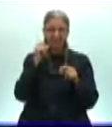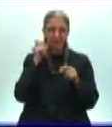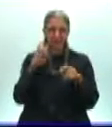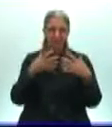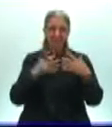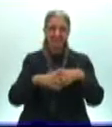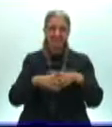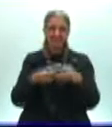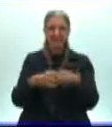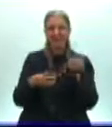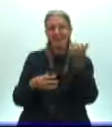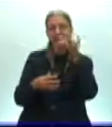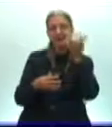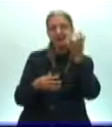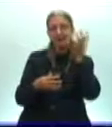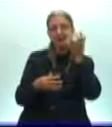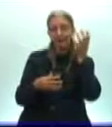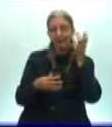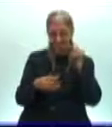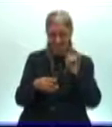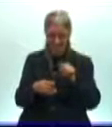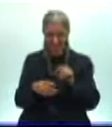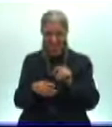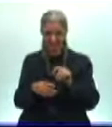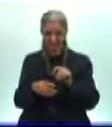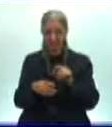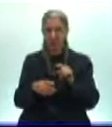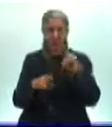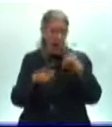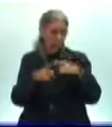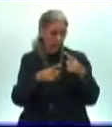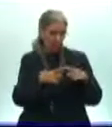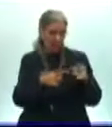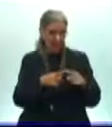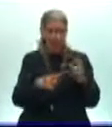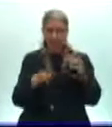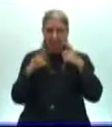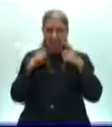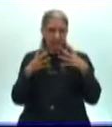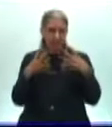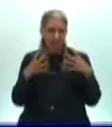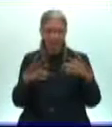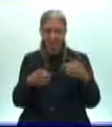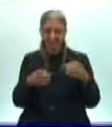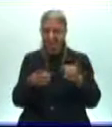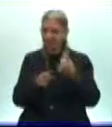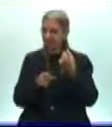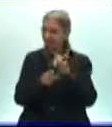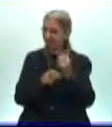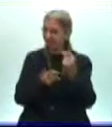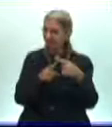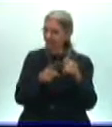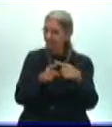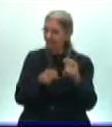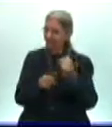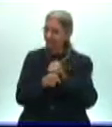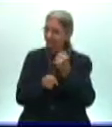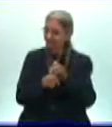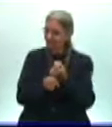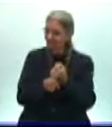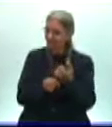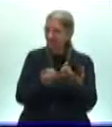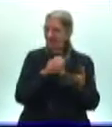Además de, tiene otras importantes obras y aporte